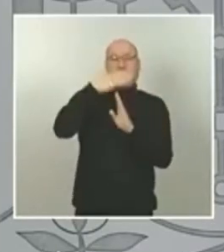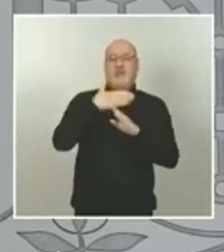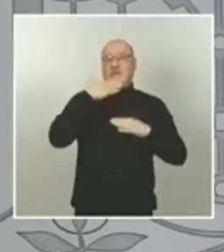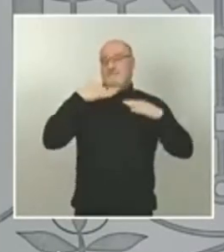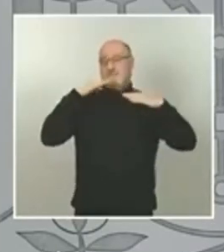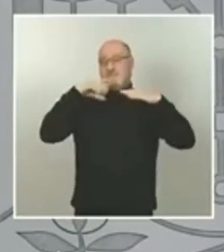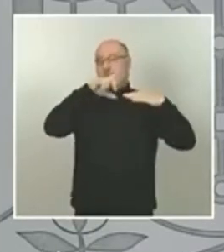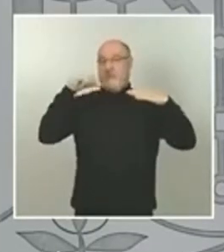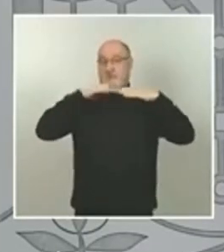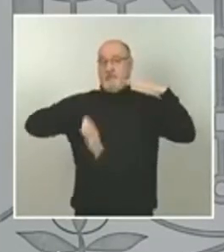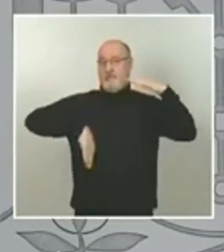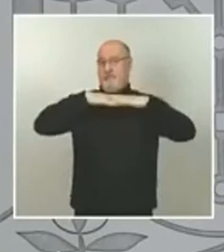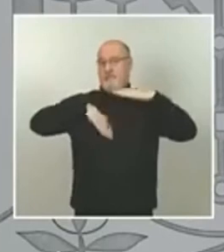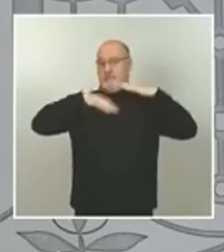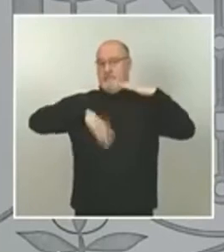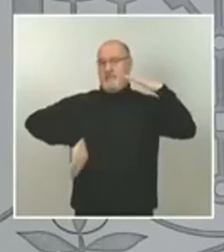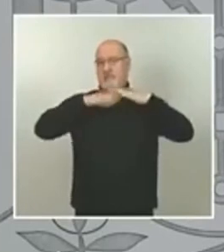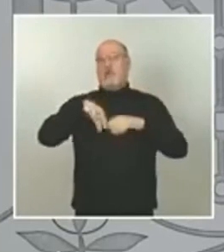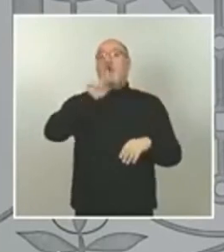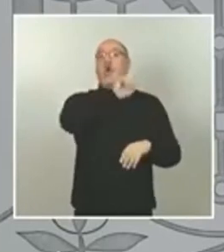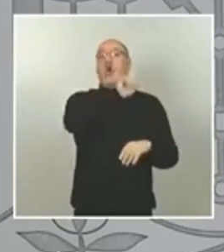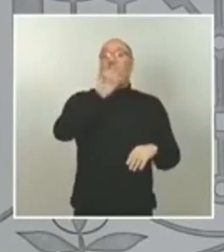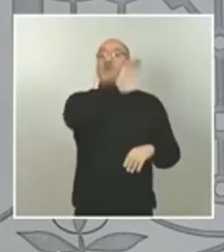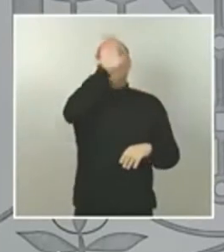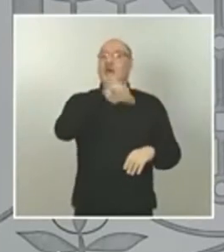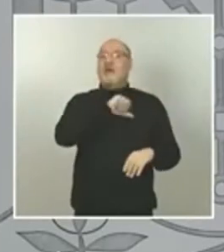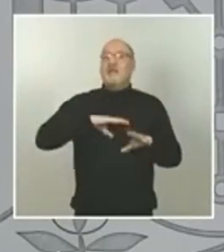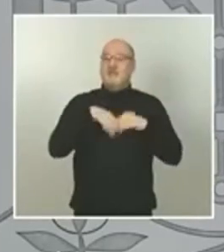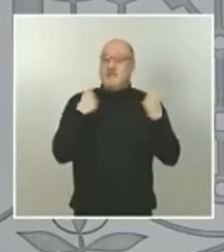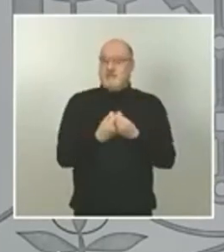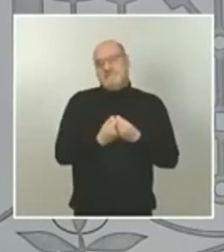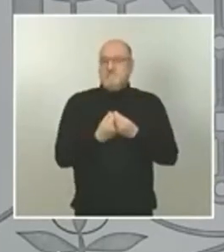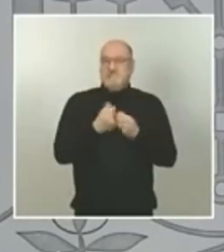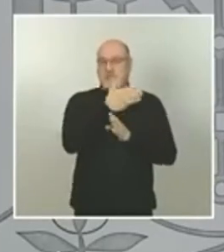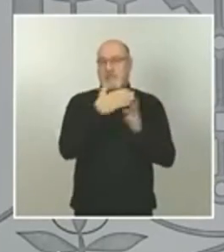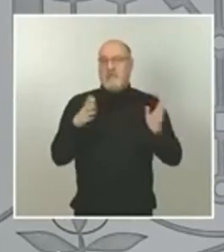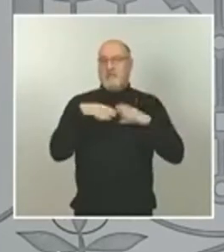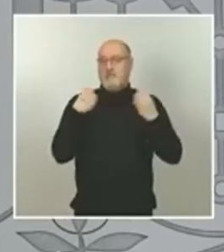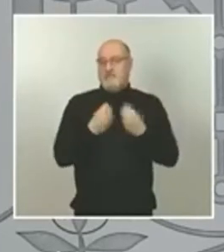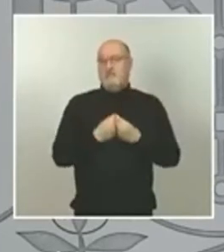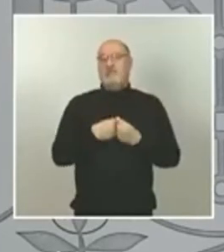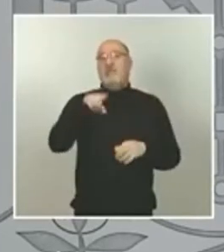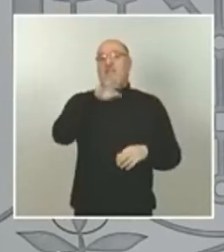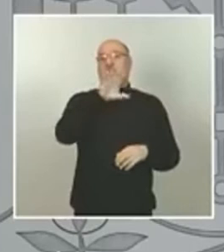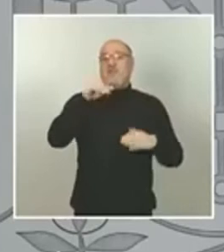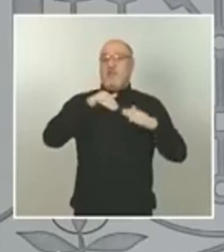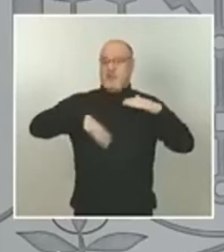casos. Hay 11 comunidades autónomas que tienen una incidencia acumulada por debajo de 150. Y todavía hay 3